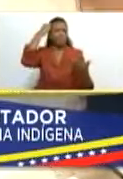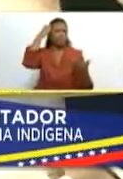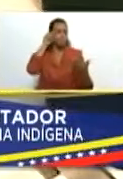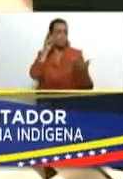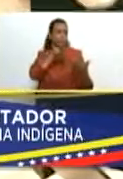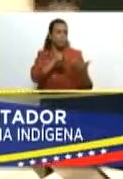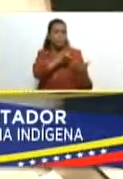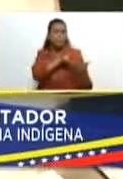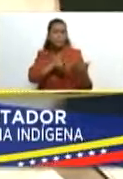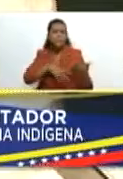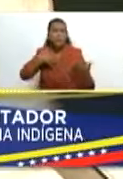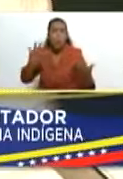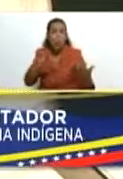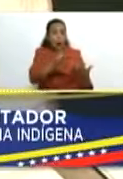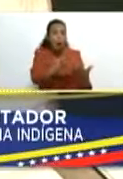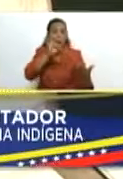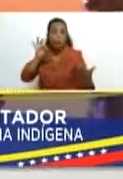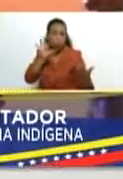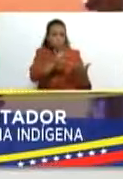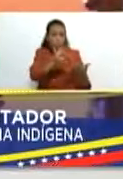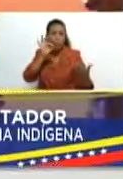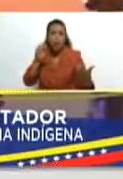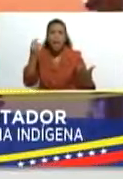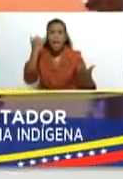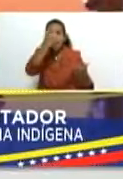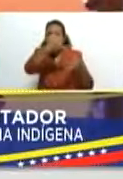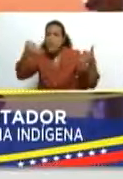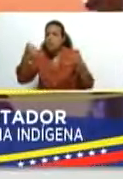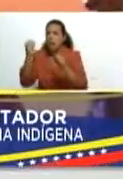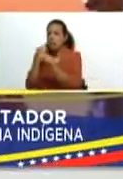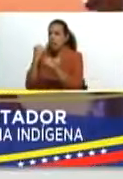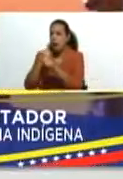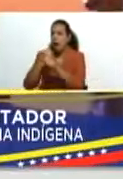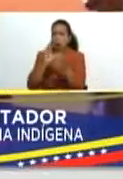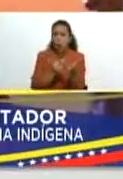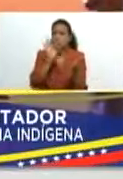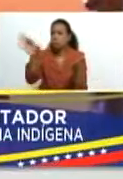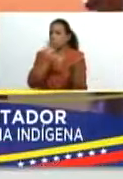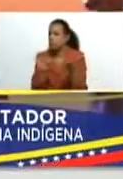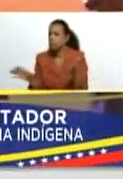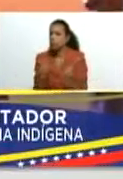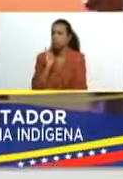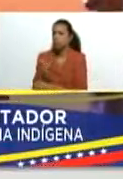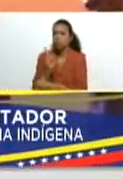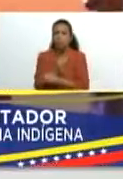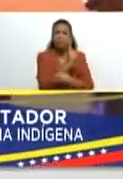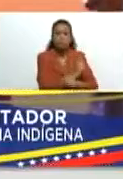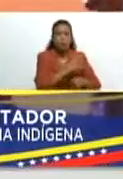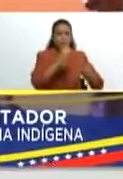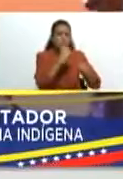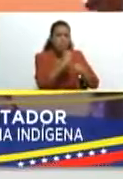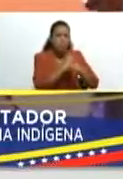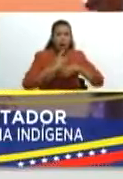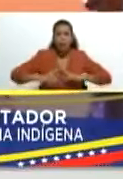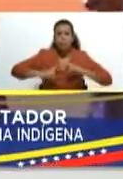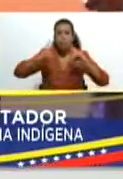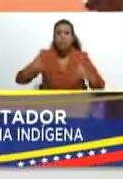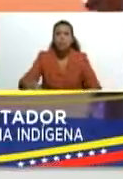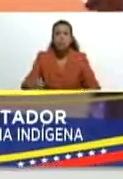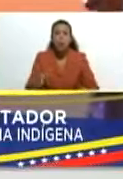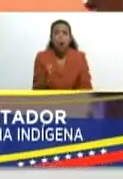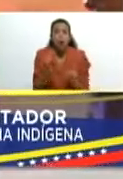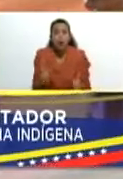aquí sacar un conjunto de líneas de acción, de decisiones, ¿verdad?, que hay que